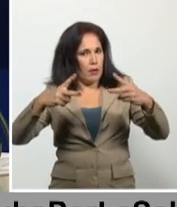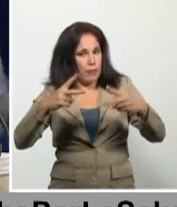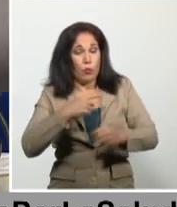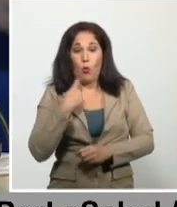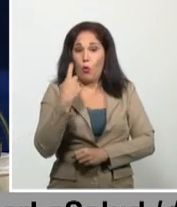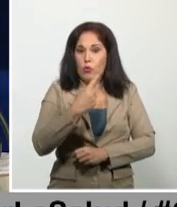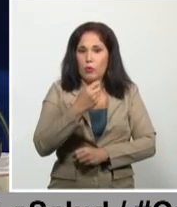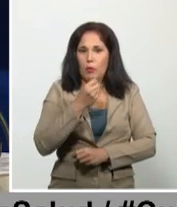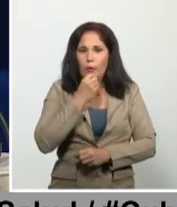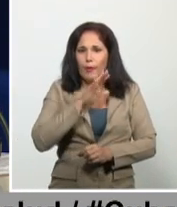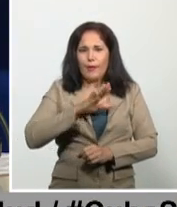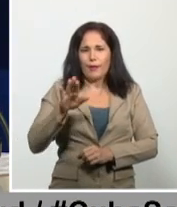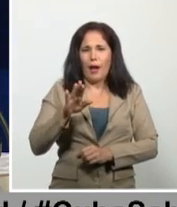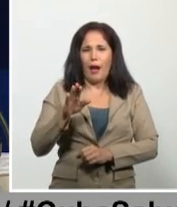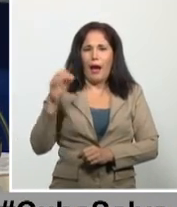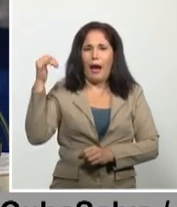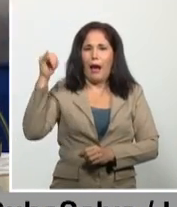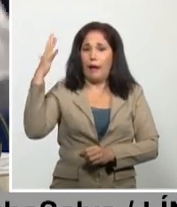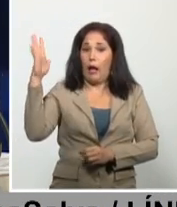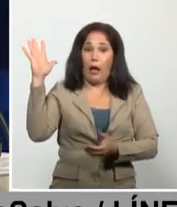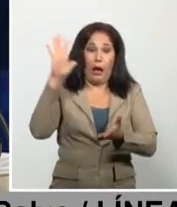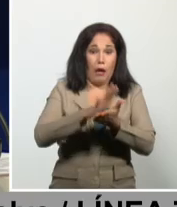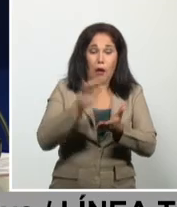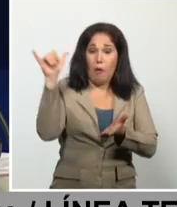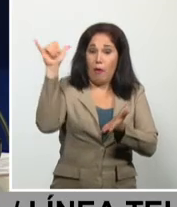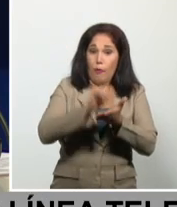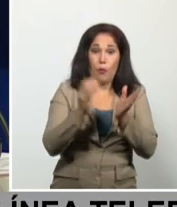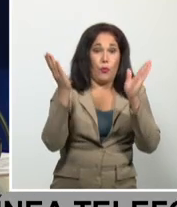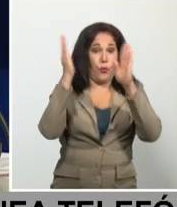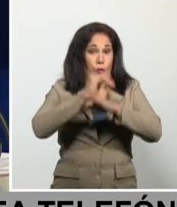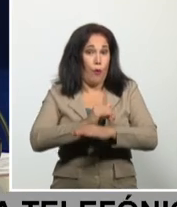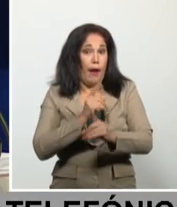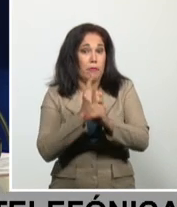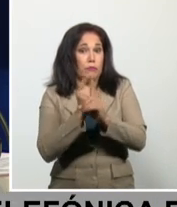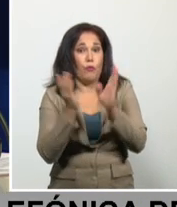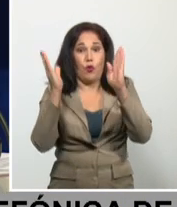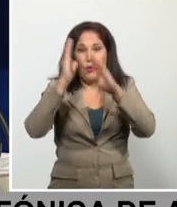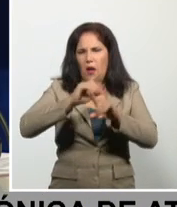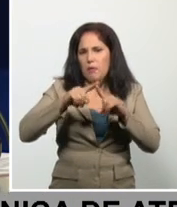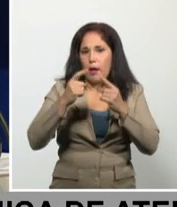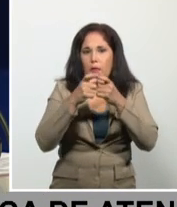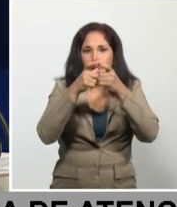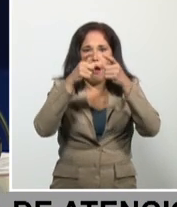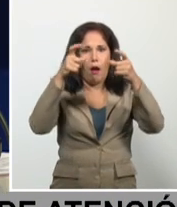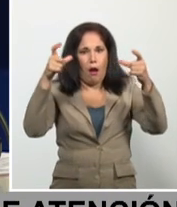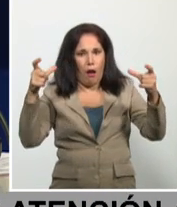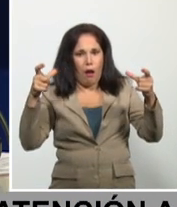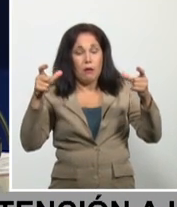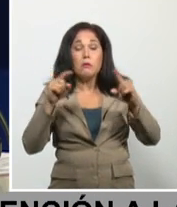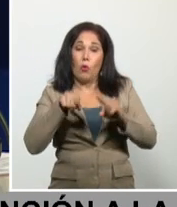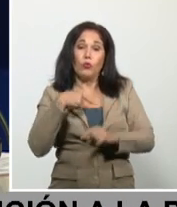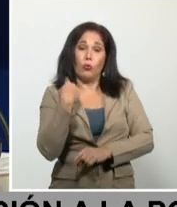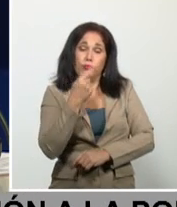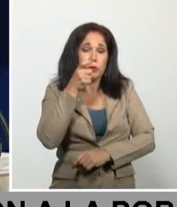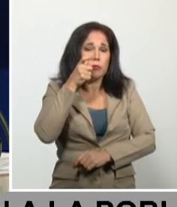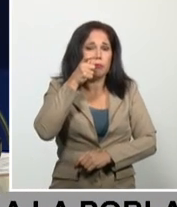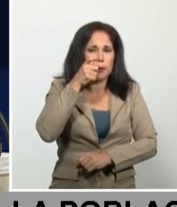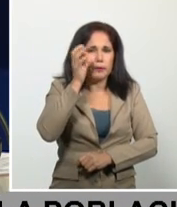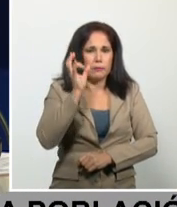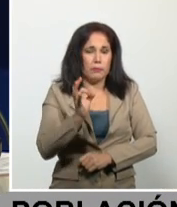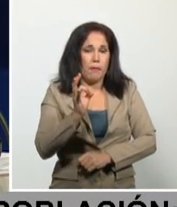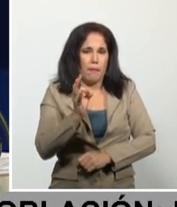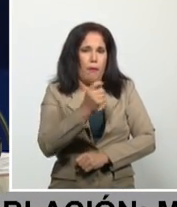dirán, bueno, pero ya no están entrando extranjeros, ya no hay contacto con esto, pero de todas formas mantenemos una